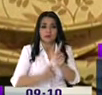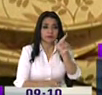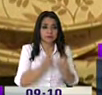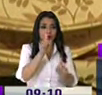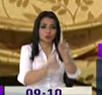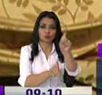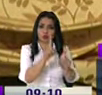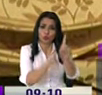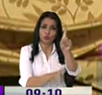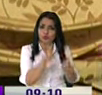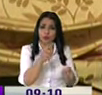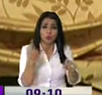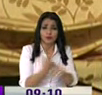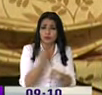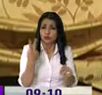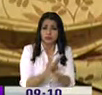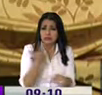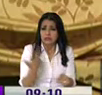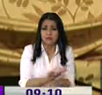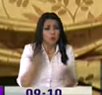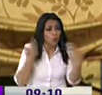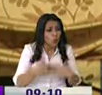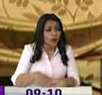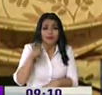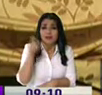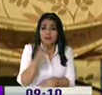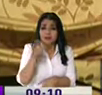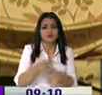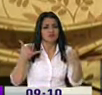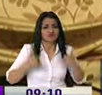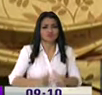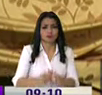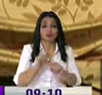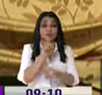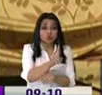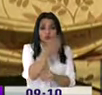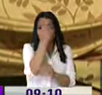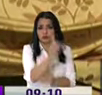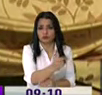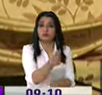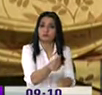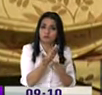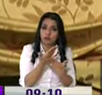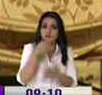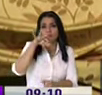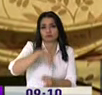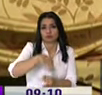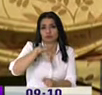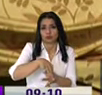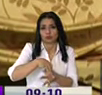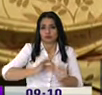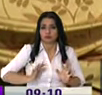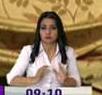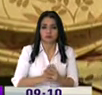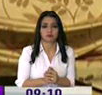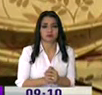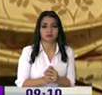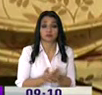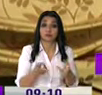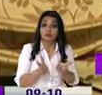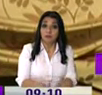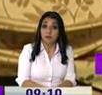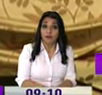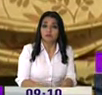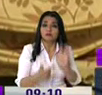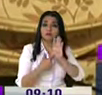pueblo tantas y cuantas veces sea necesario para que exprese su voluntad. Y no solo eso, sino por